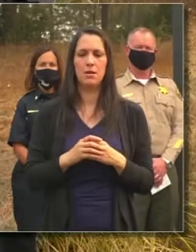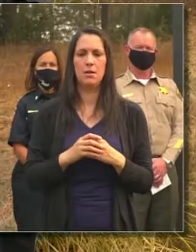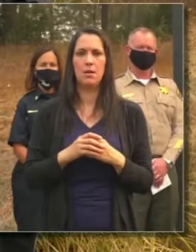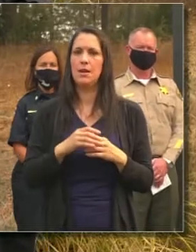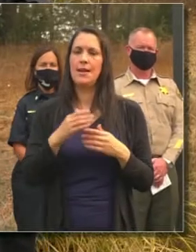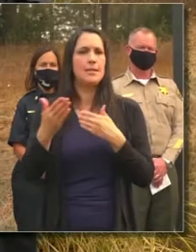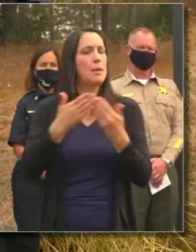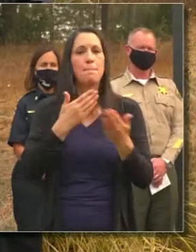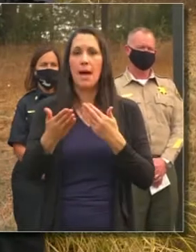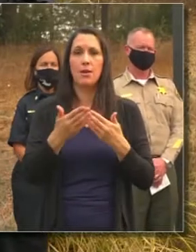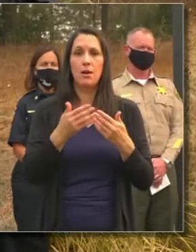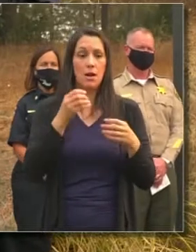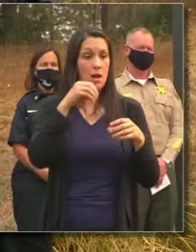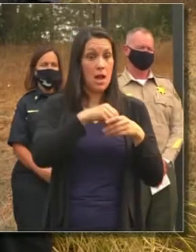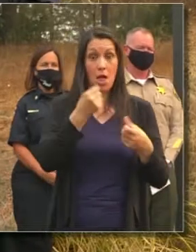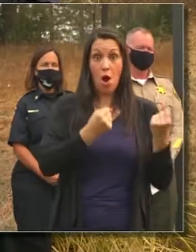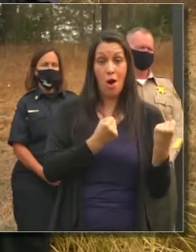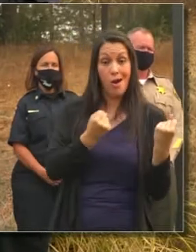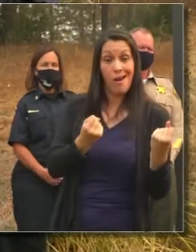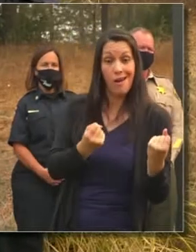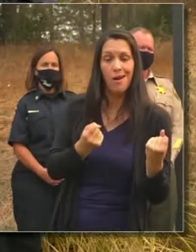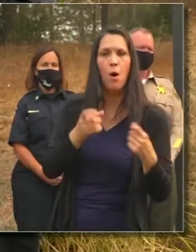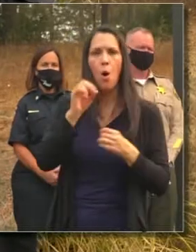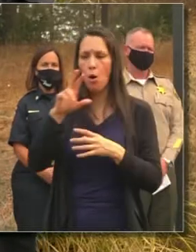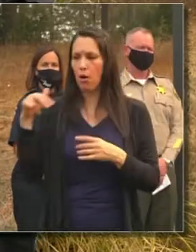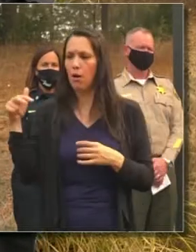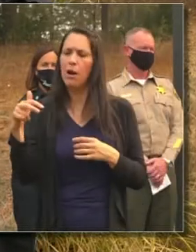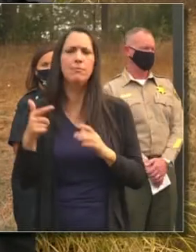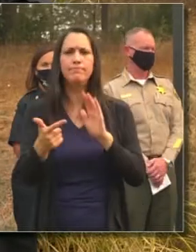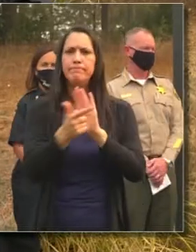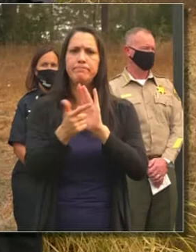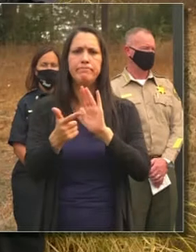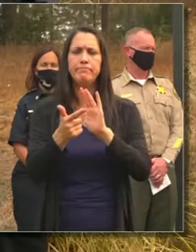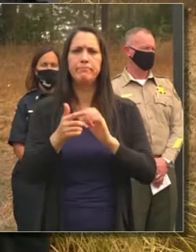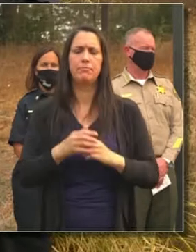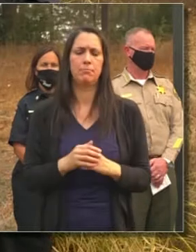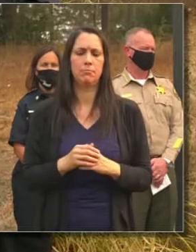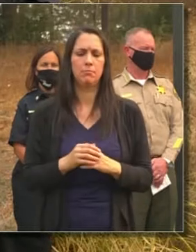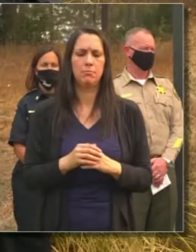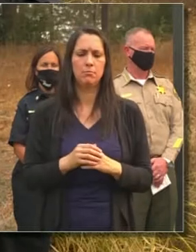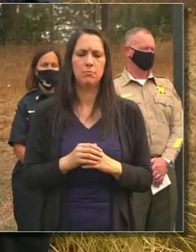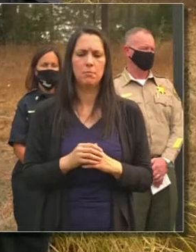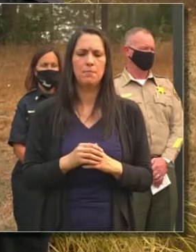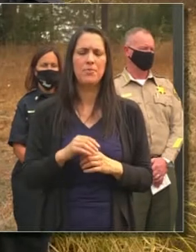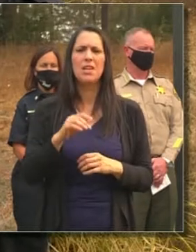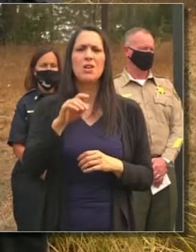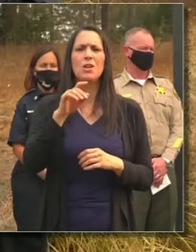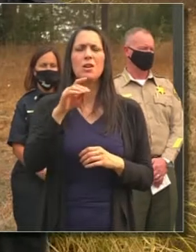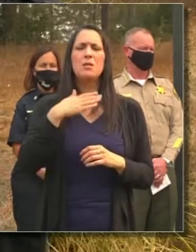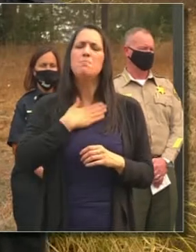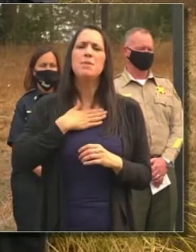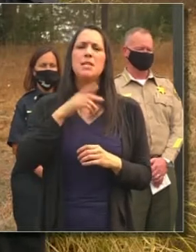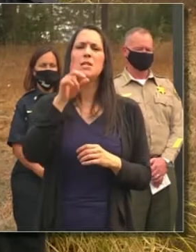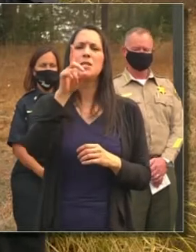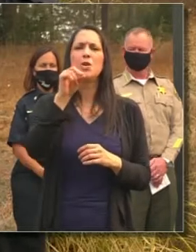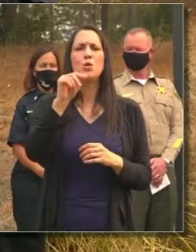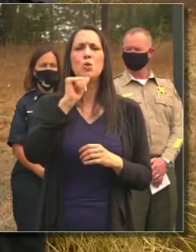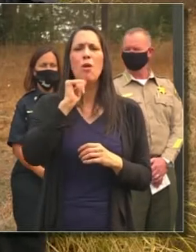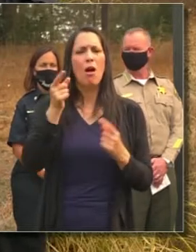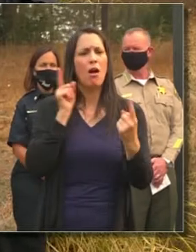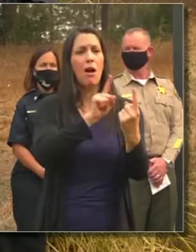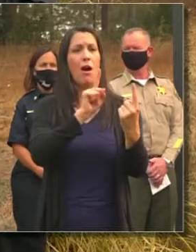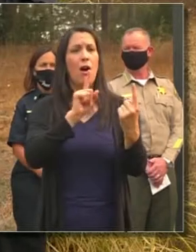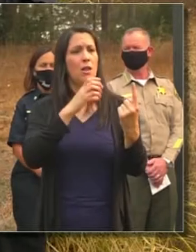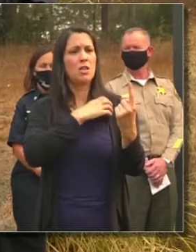tanto en vehículo oa pie y también les pedimos que no exijan que les permitan entrar nuestros